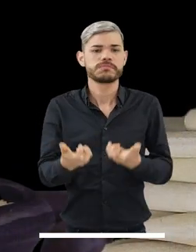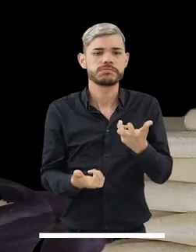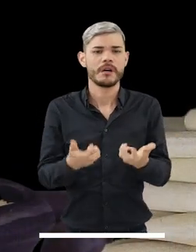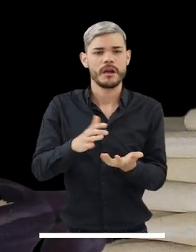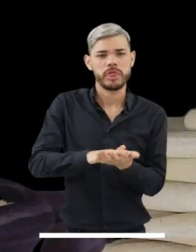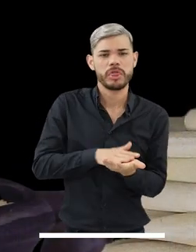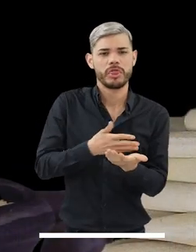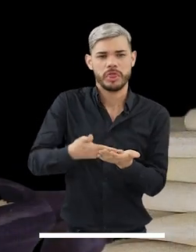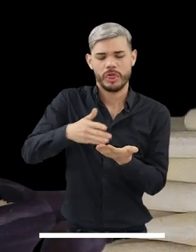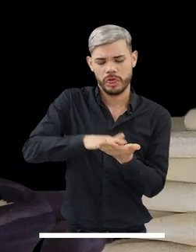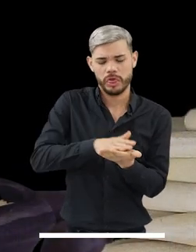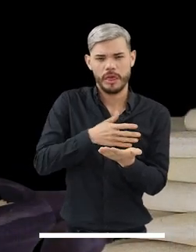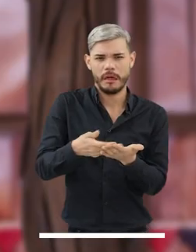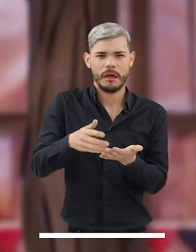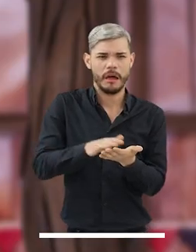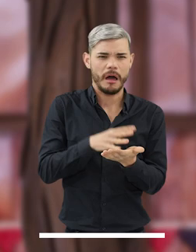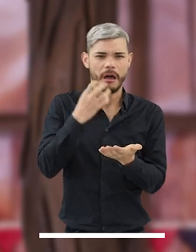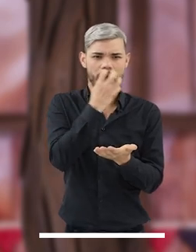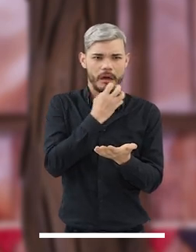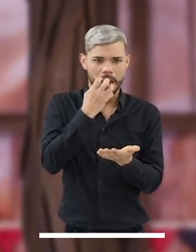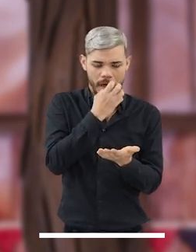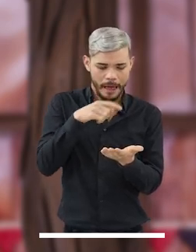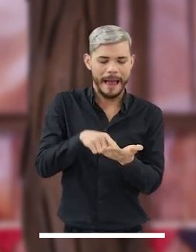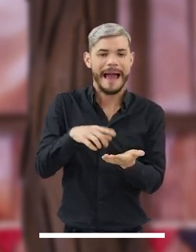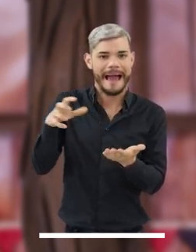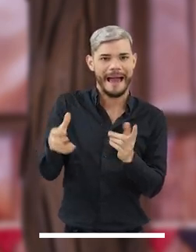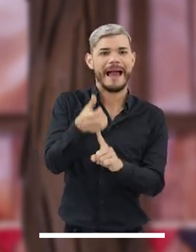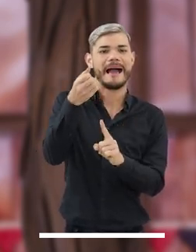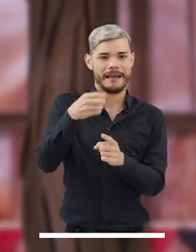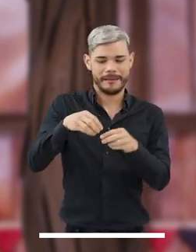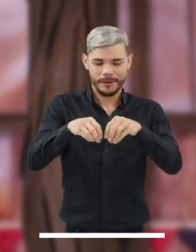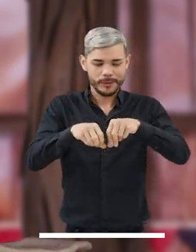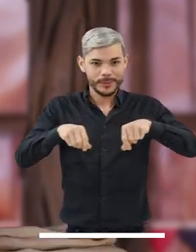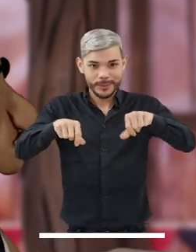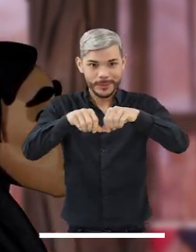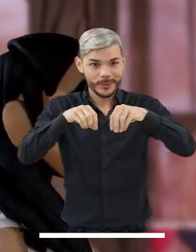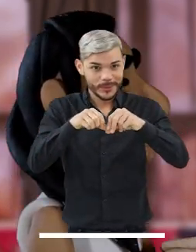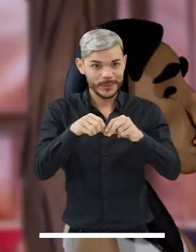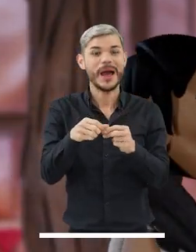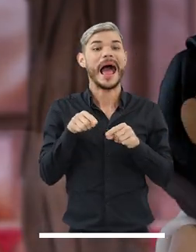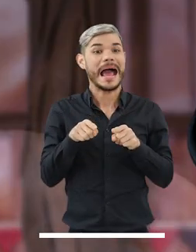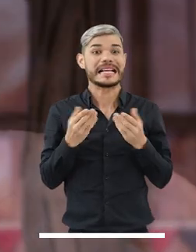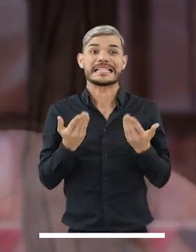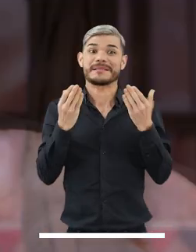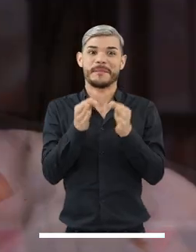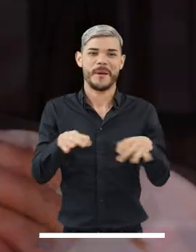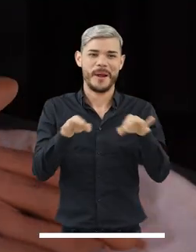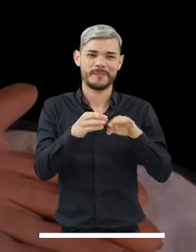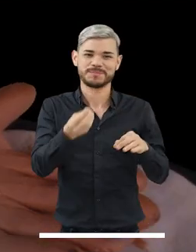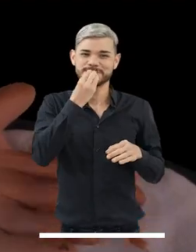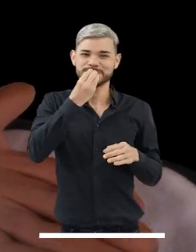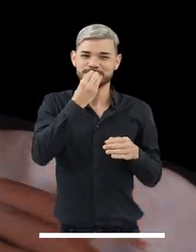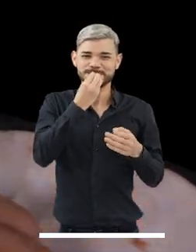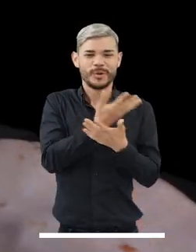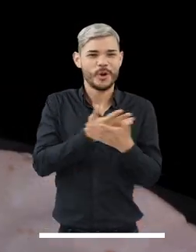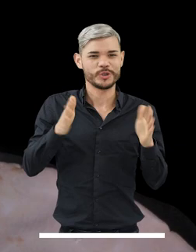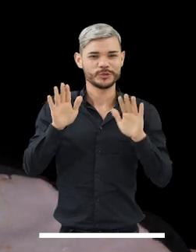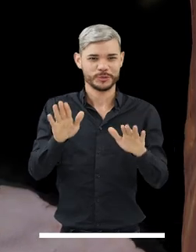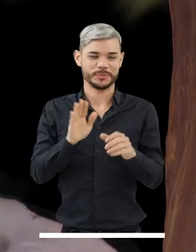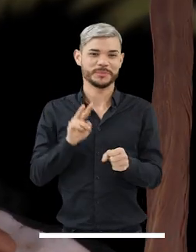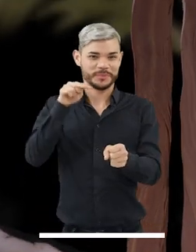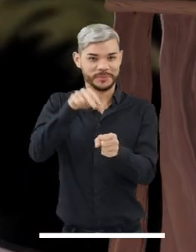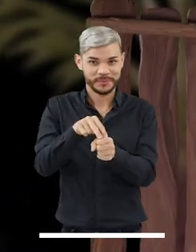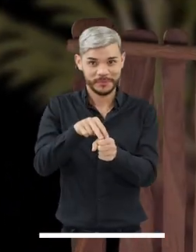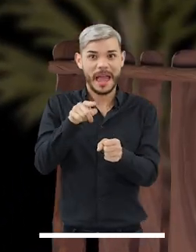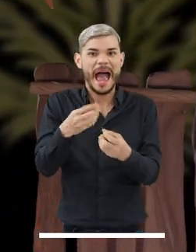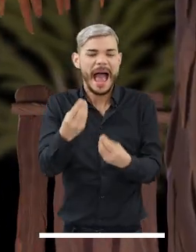revolviéndolo constantemente, se obtiene una harina llamada mañoco, fundamental en la dieta amazónica. Esparciendo uniformemente el